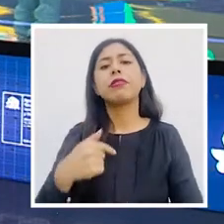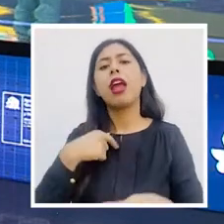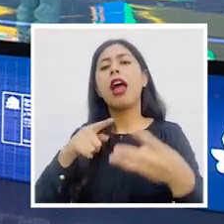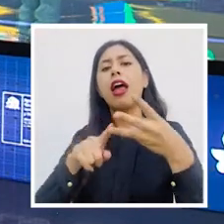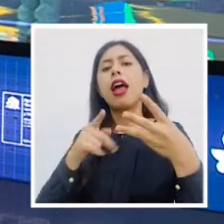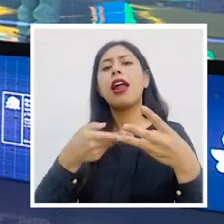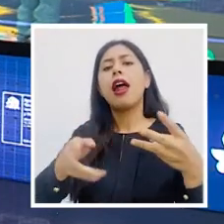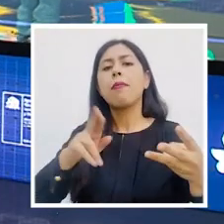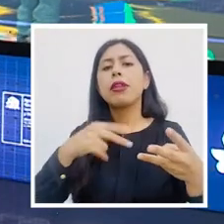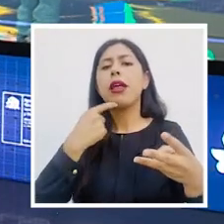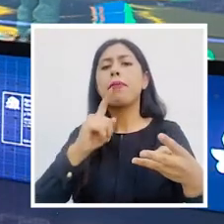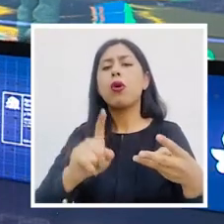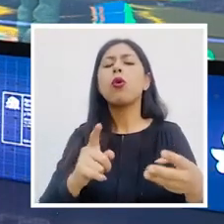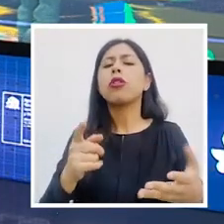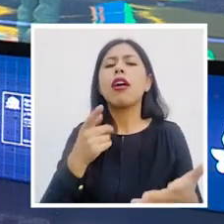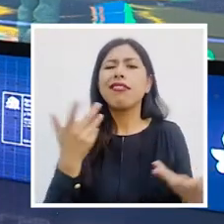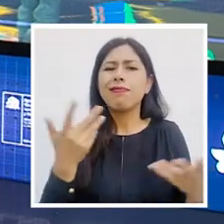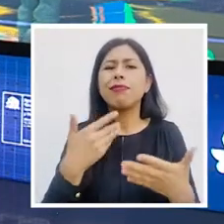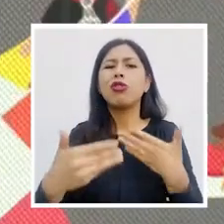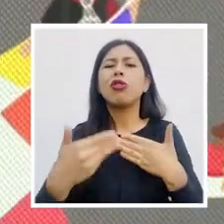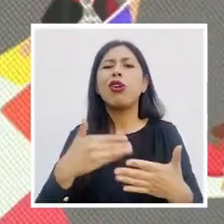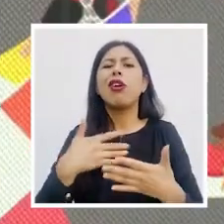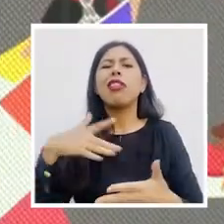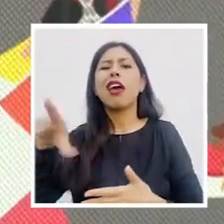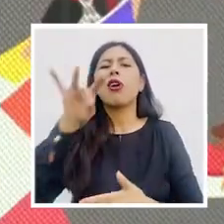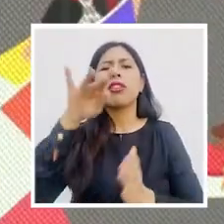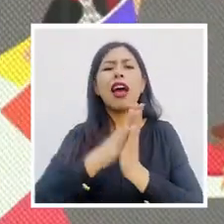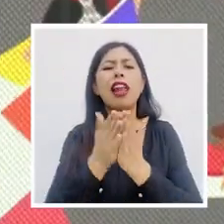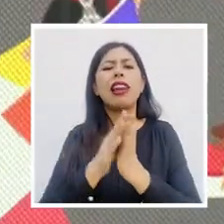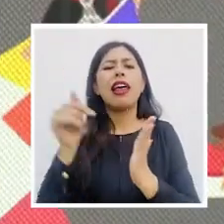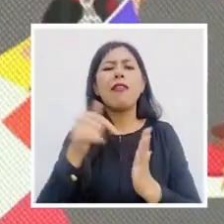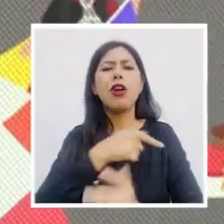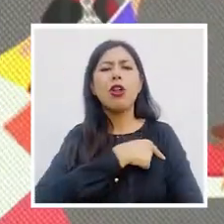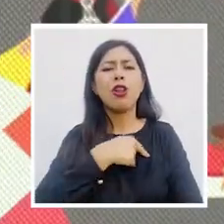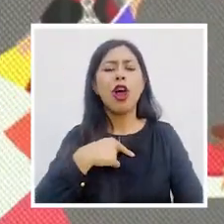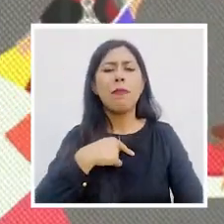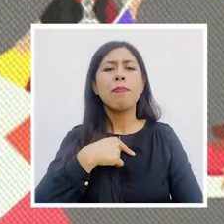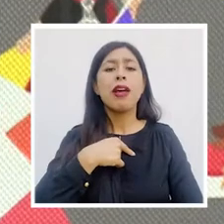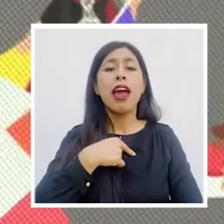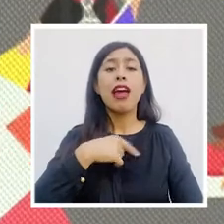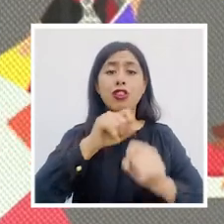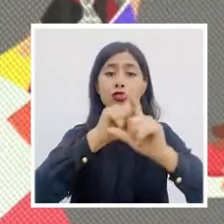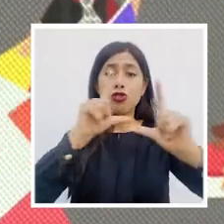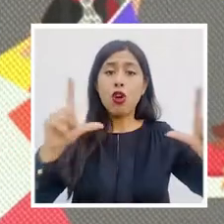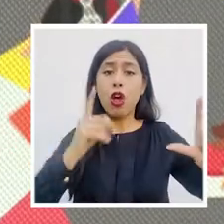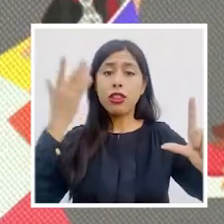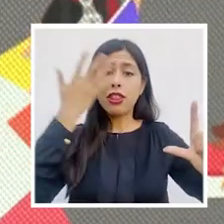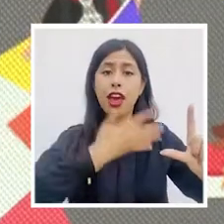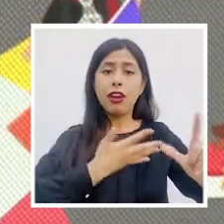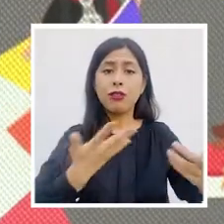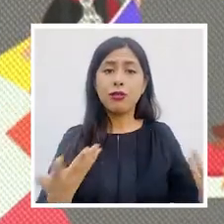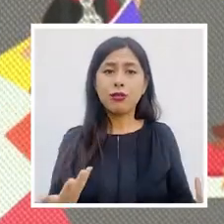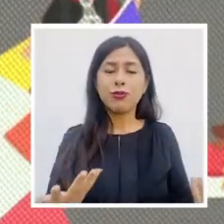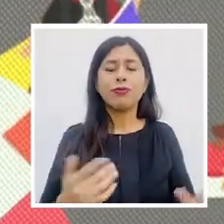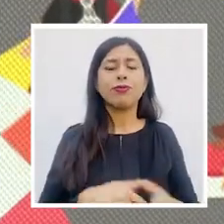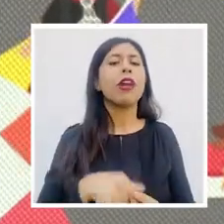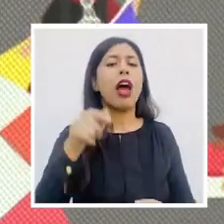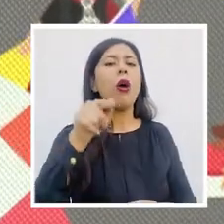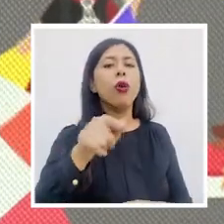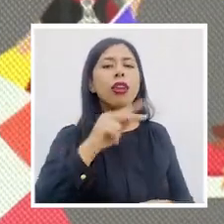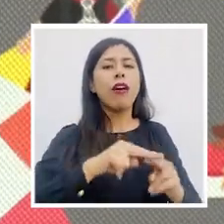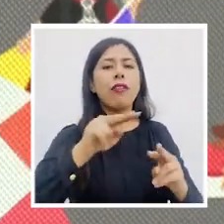Mario, es dónde podemos encontrar el libro que nos presentó en la charla del Día del Sol Negro. Hay una dirección que había puesto en una de sus...